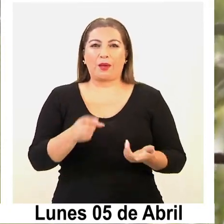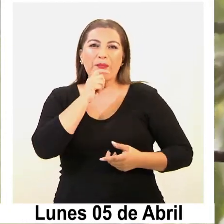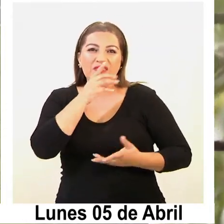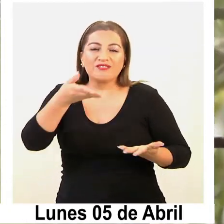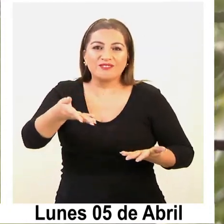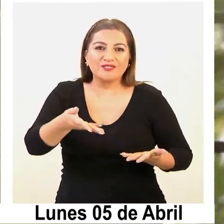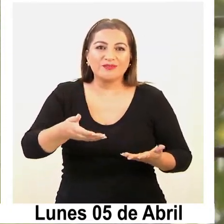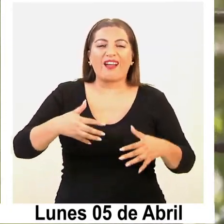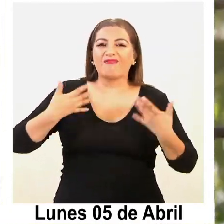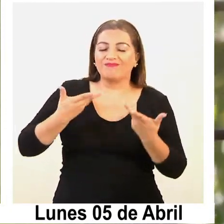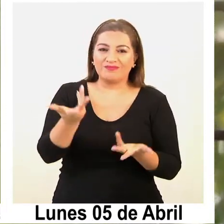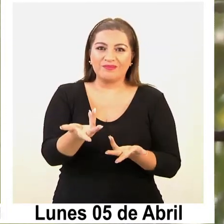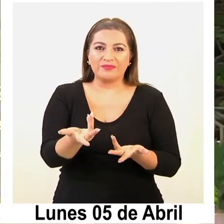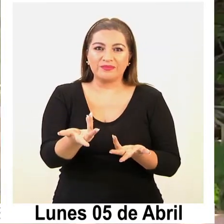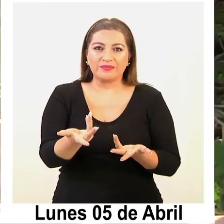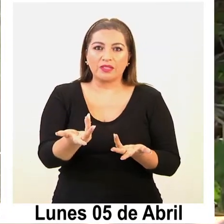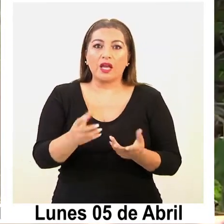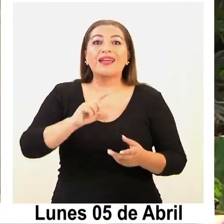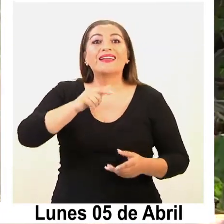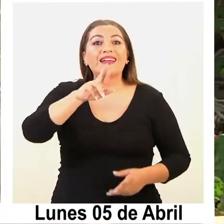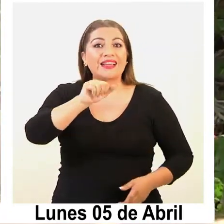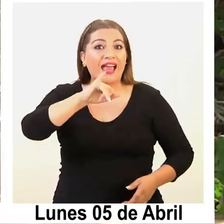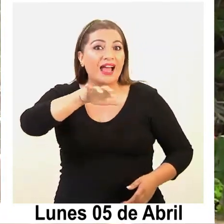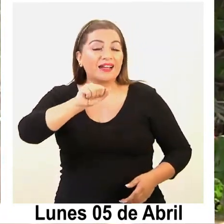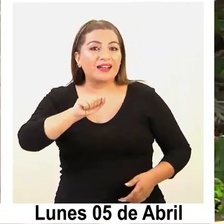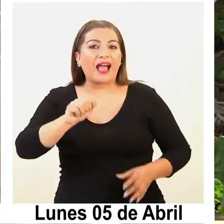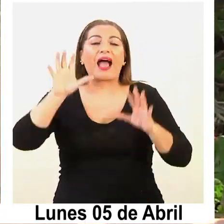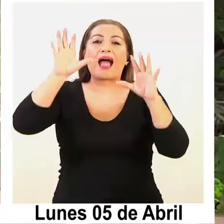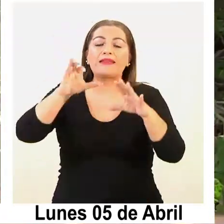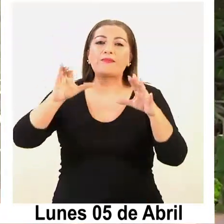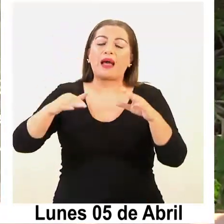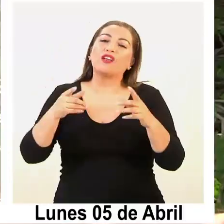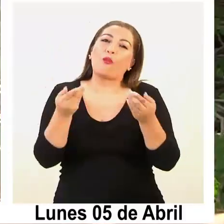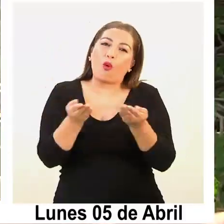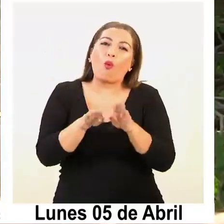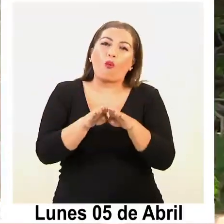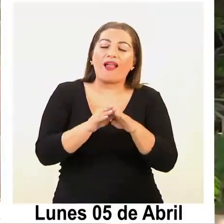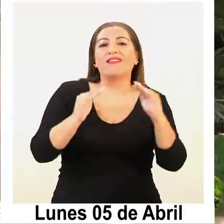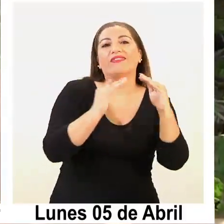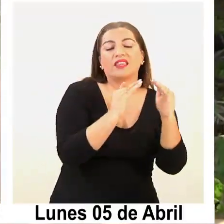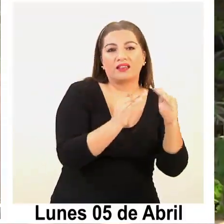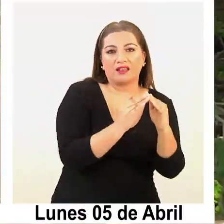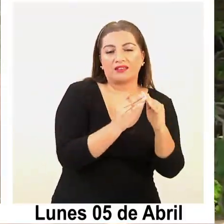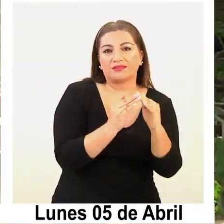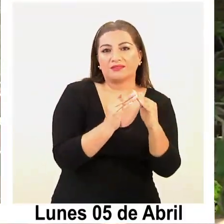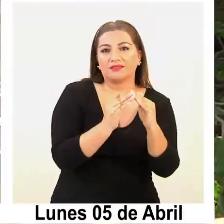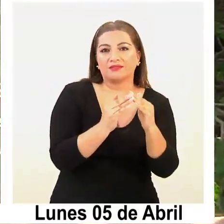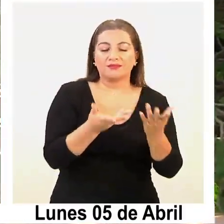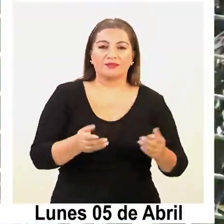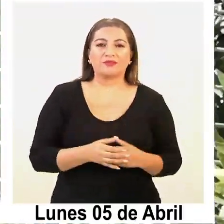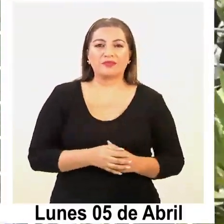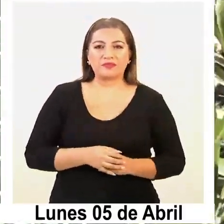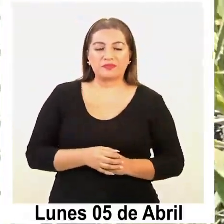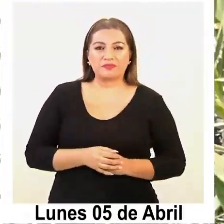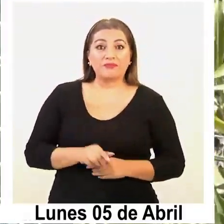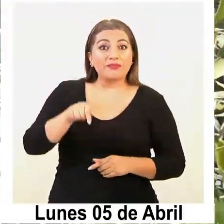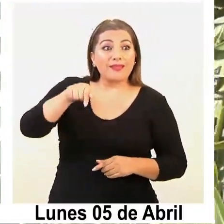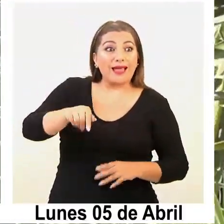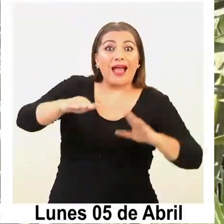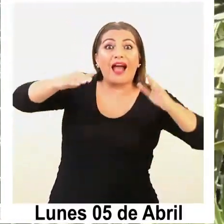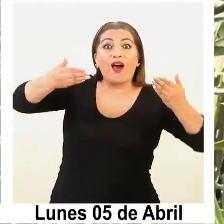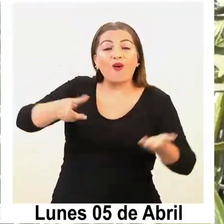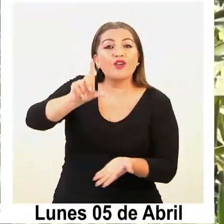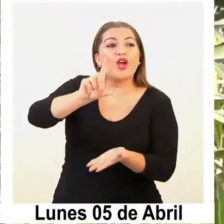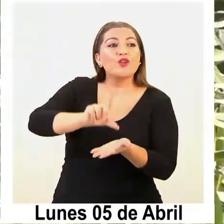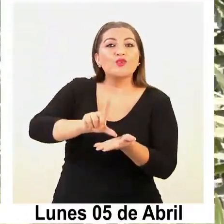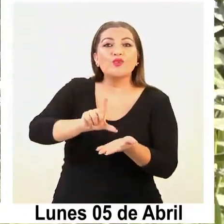a una granja educativa para poder concientizar a la gente de que no tenga estos animales. Ahora es